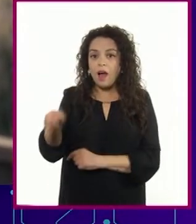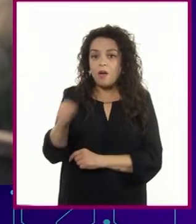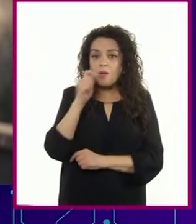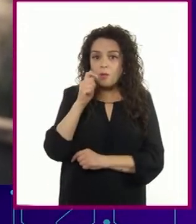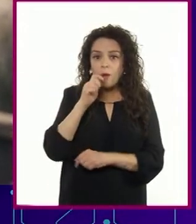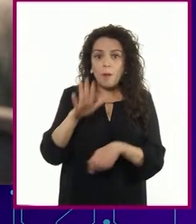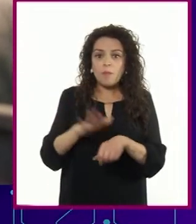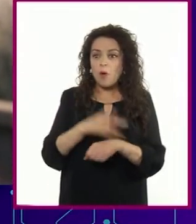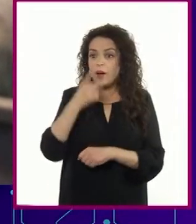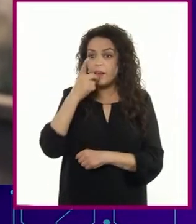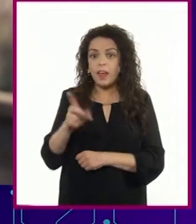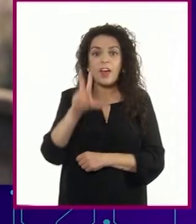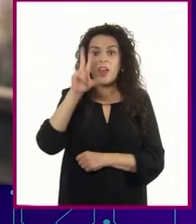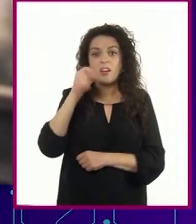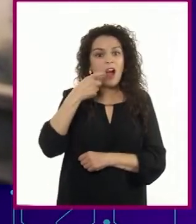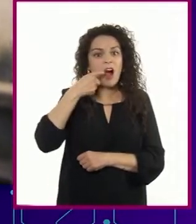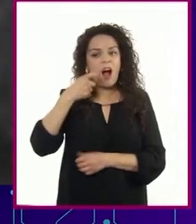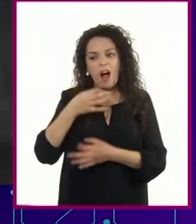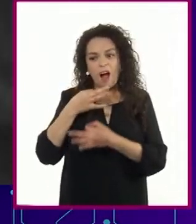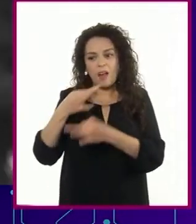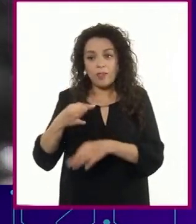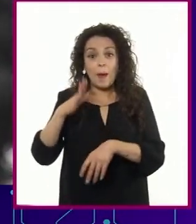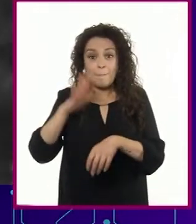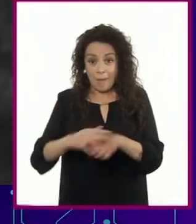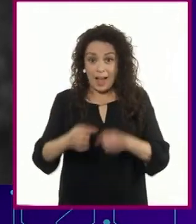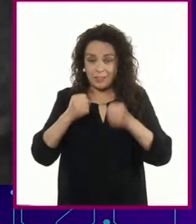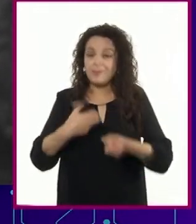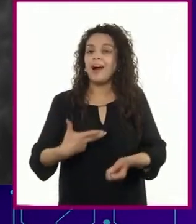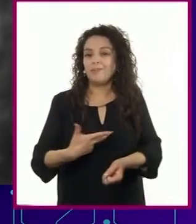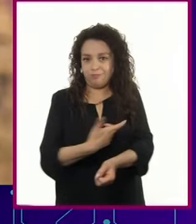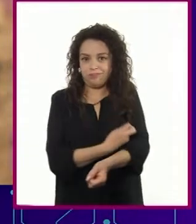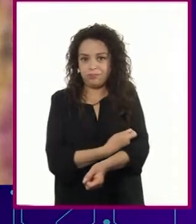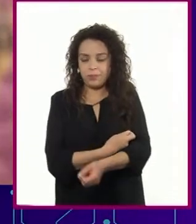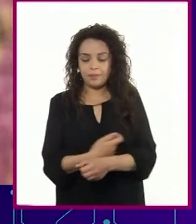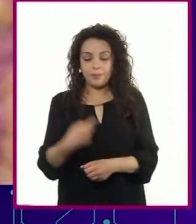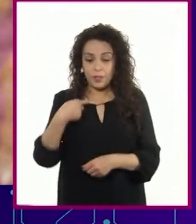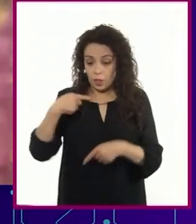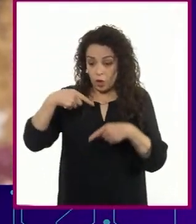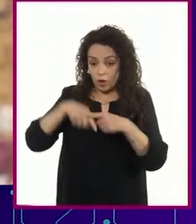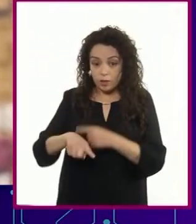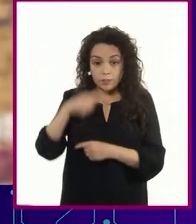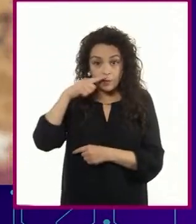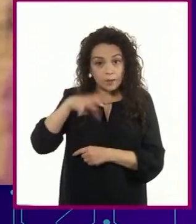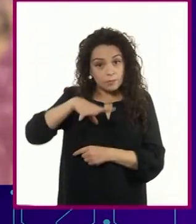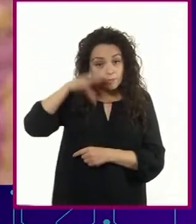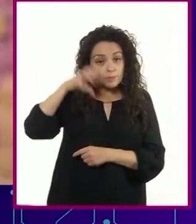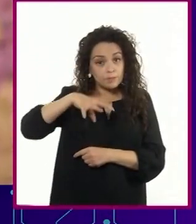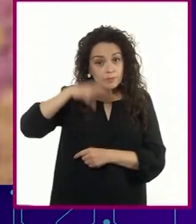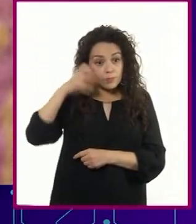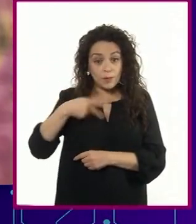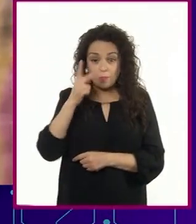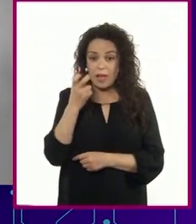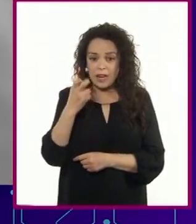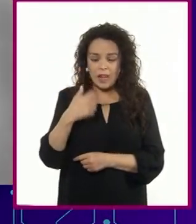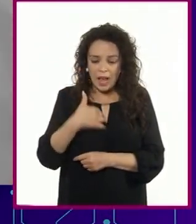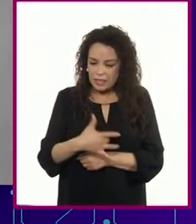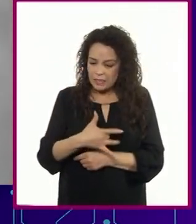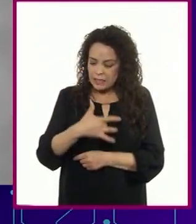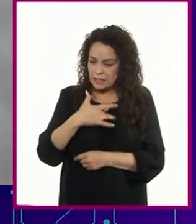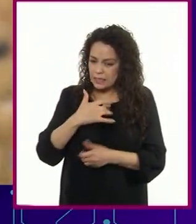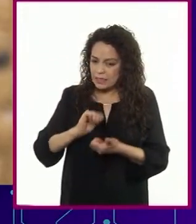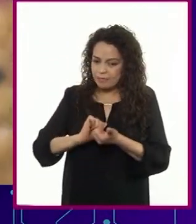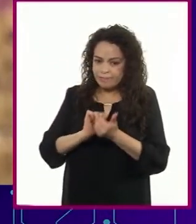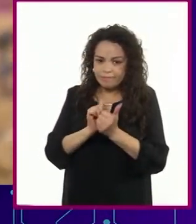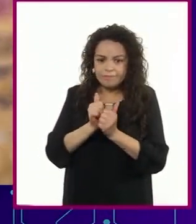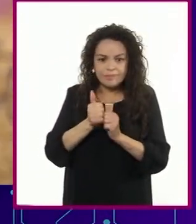que no era tan adictiva como usar jeringas. Comencé inhalándola, pero al no lograr alcanzar esa sensación otra vez,